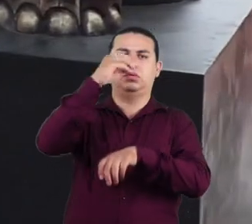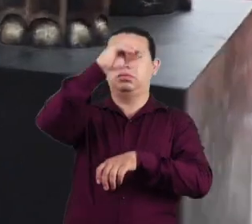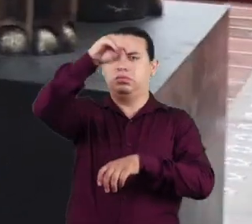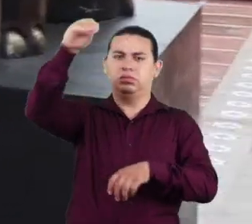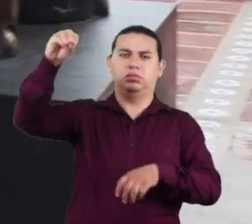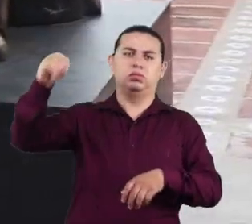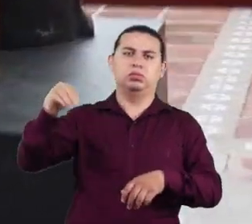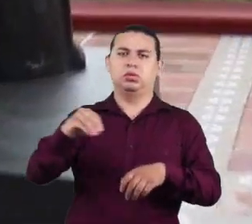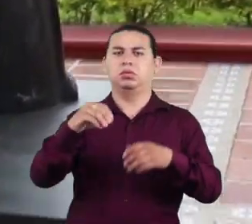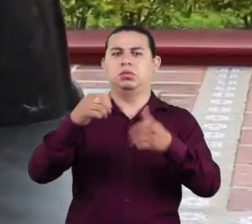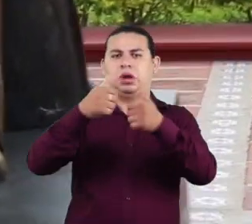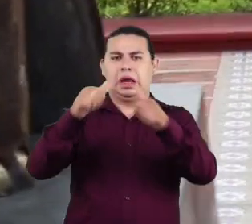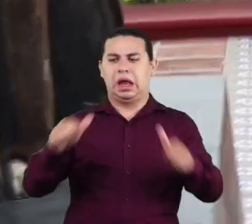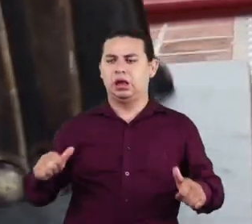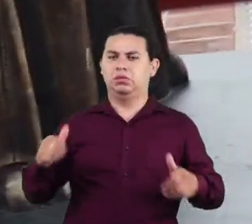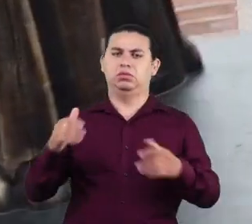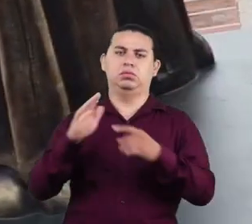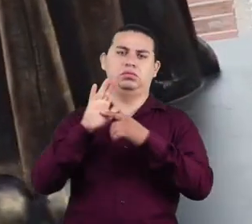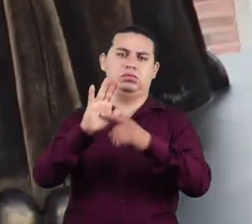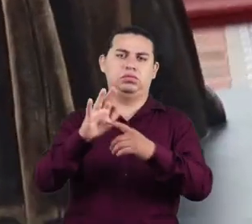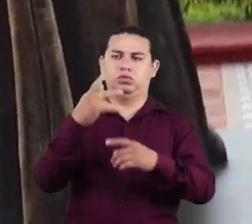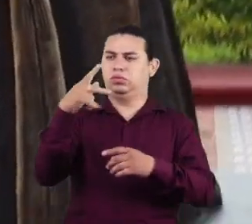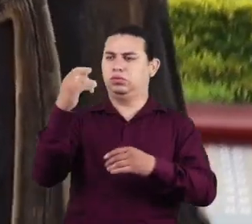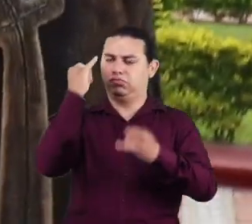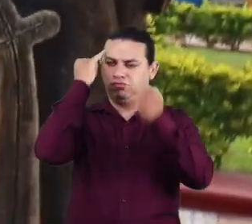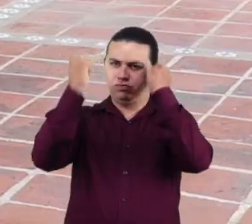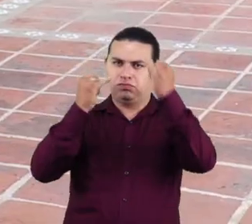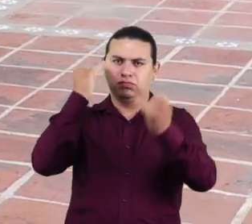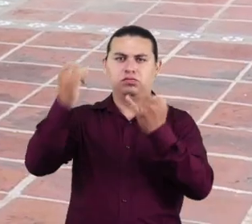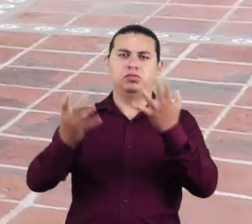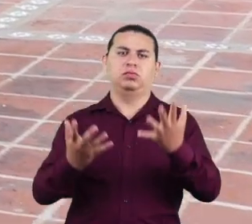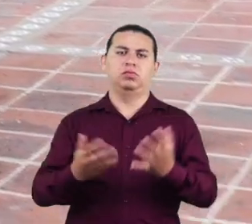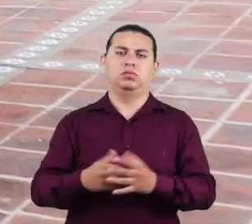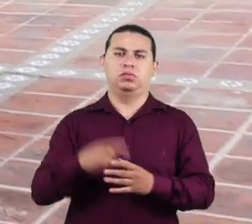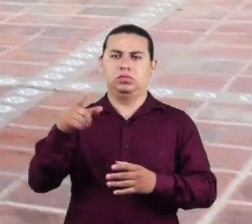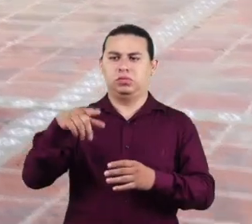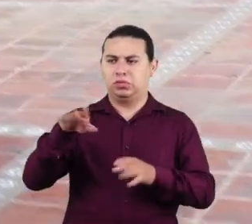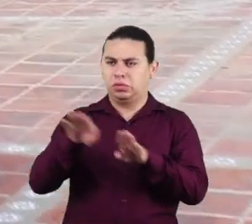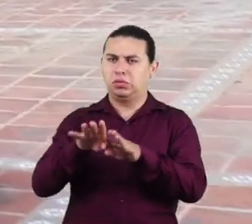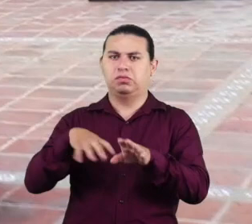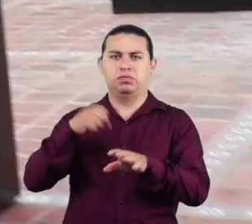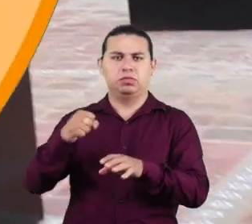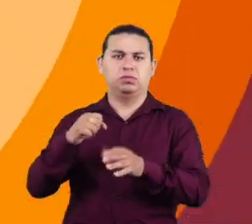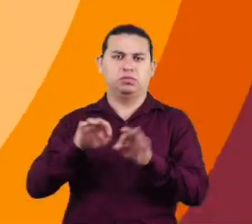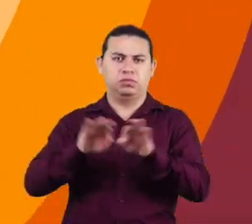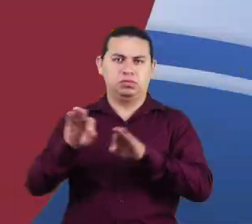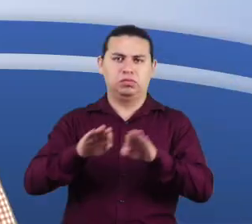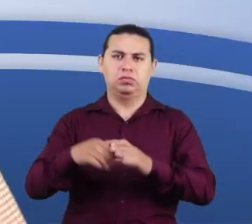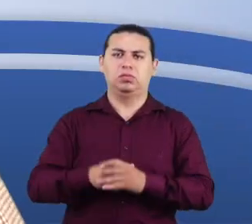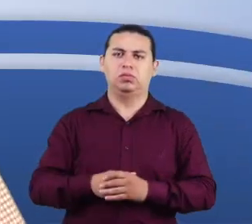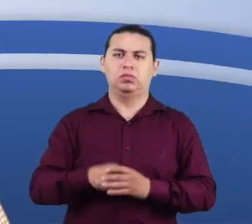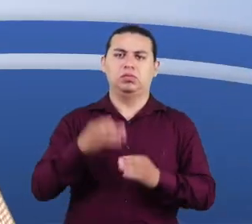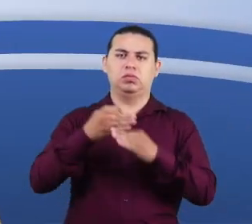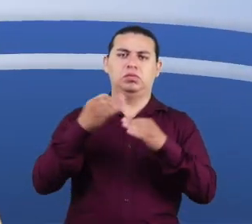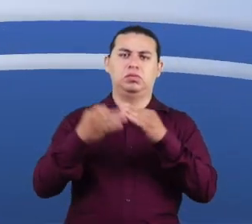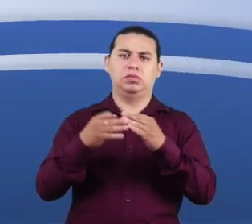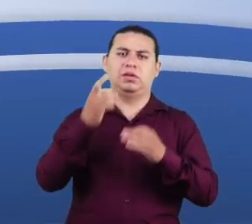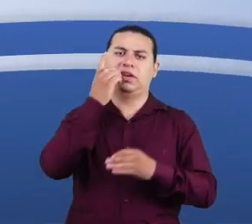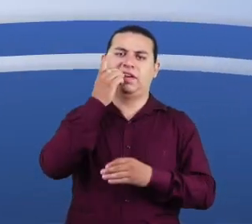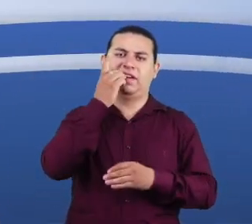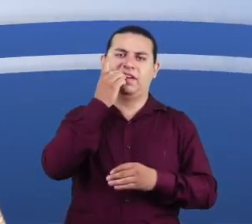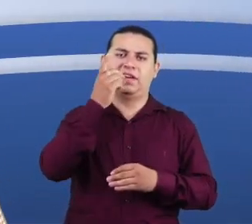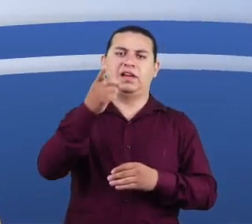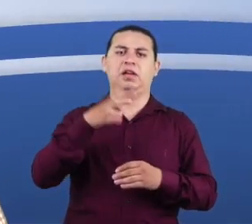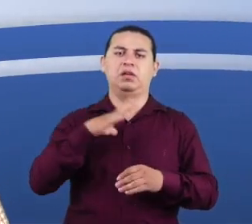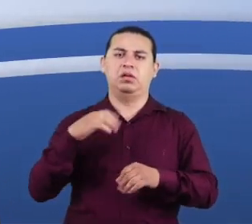estado obras como son un monumental toro que tiene expuesto en esta zona. La Facultad de